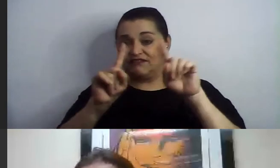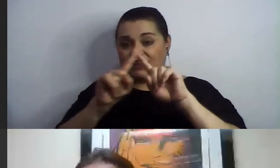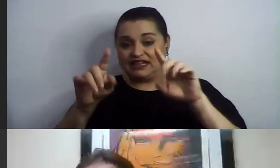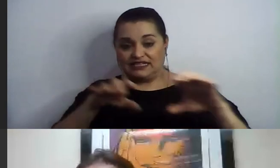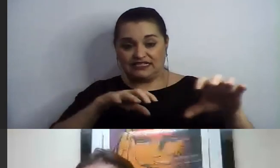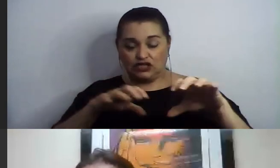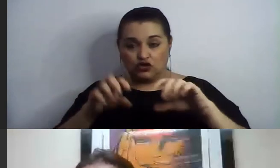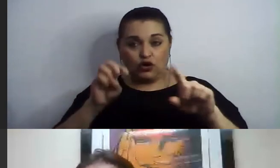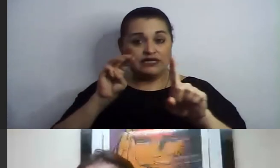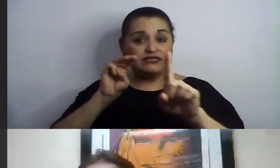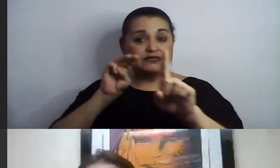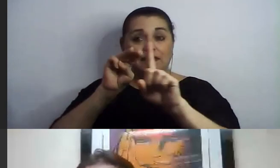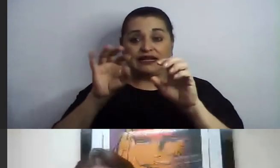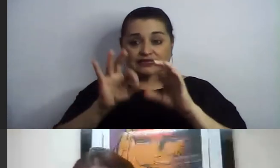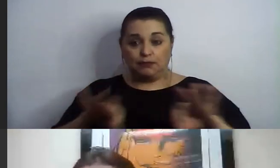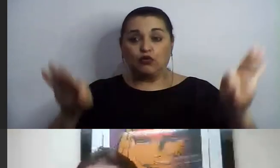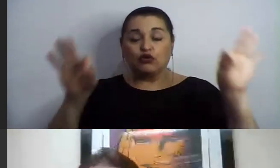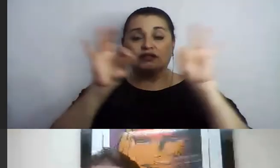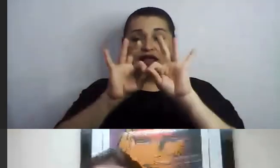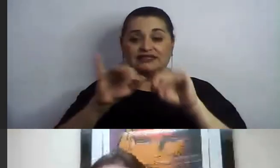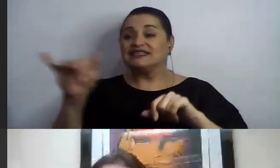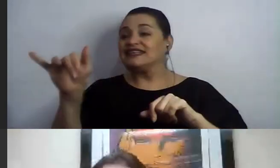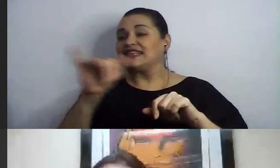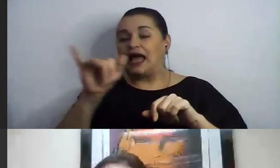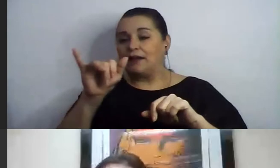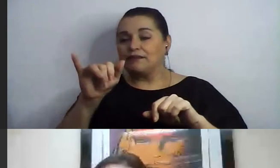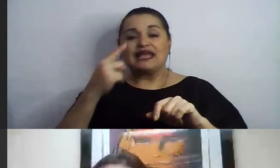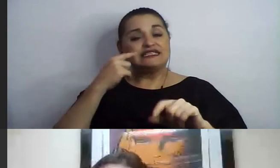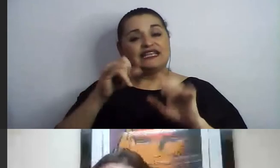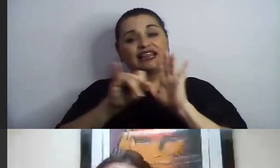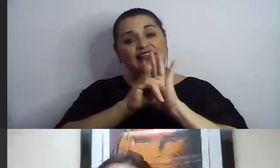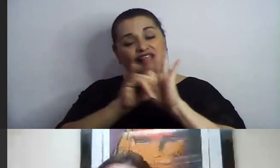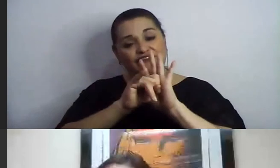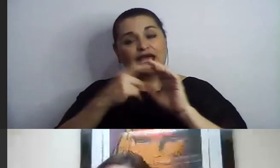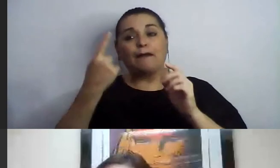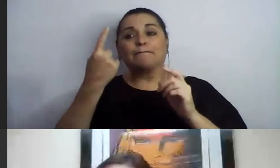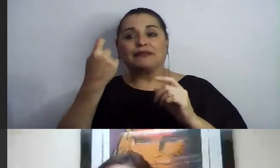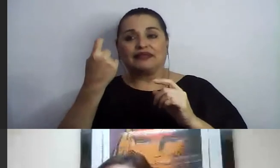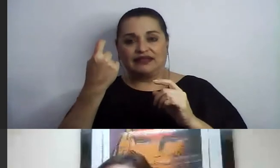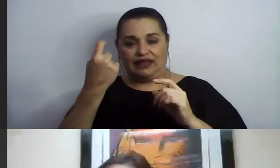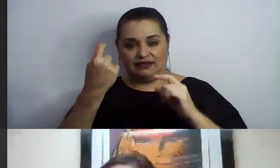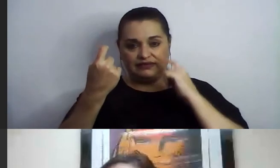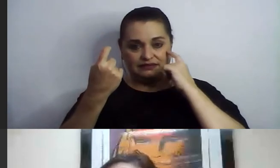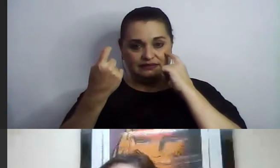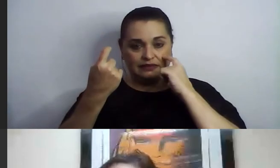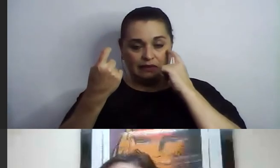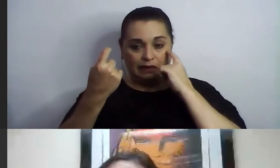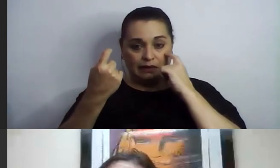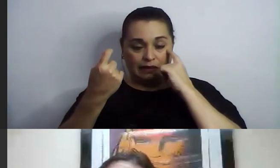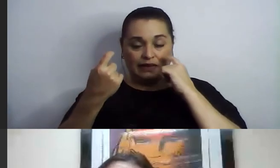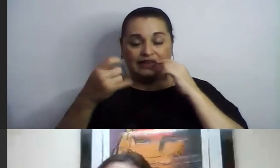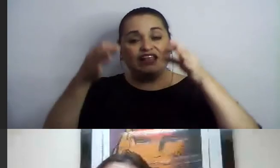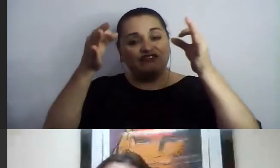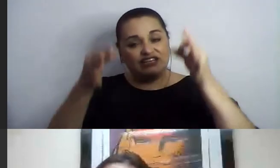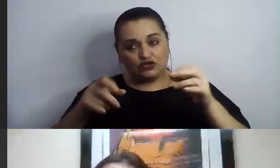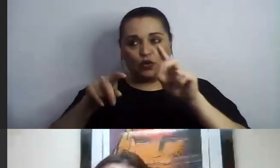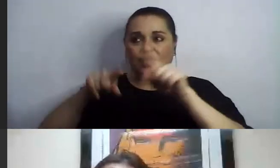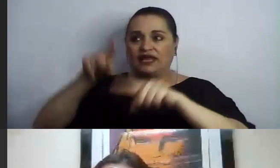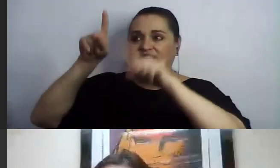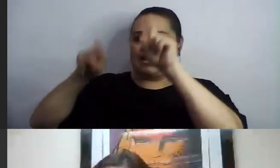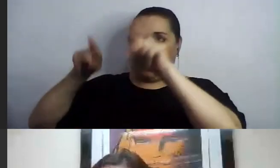y de metas importantes también asimismo se identifican como pendientes la definición de estos indicadores verdad